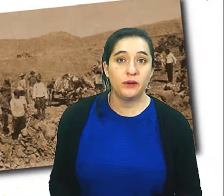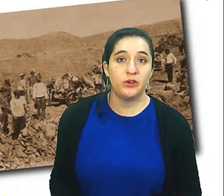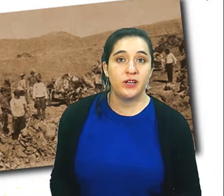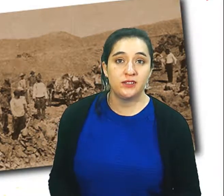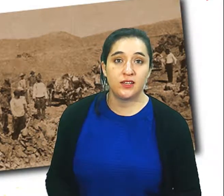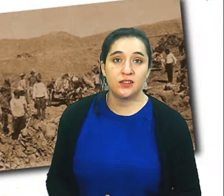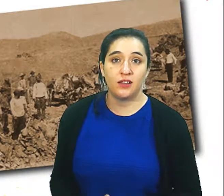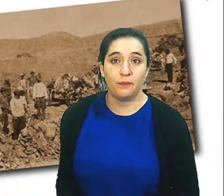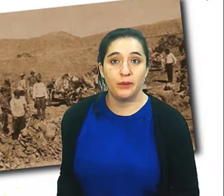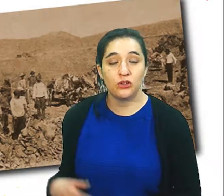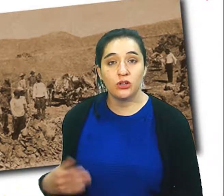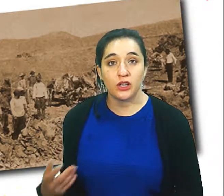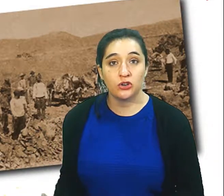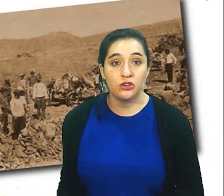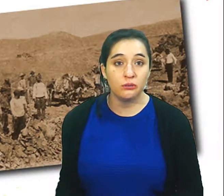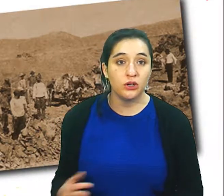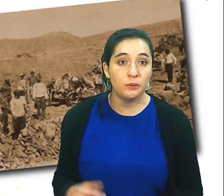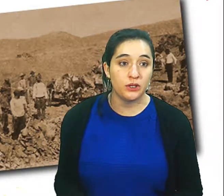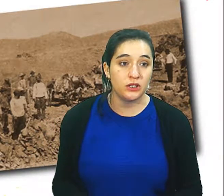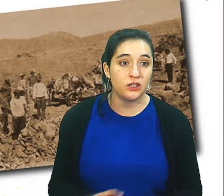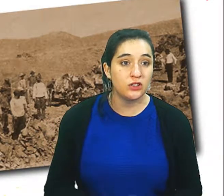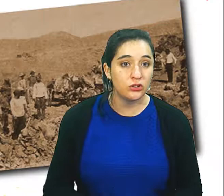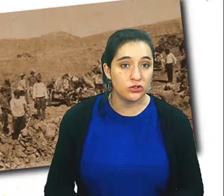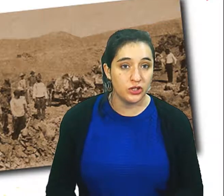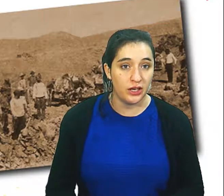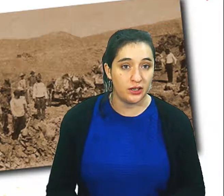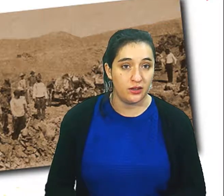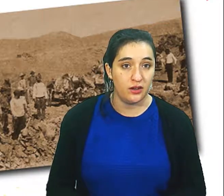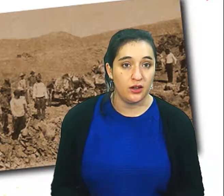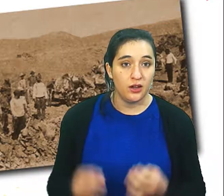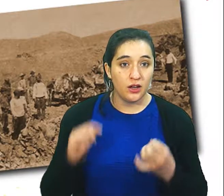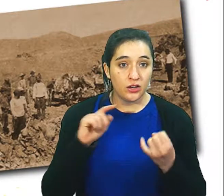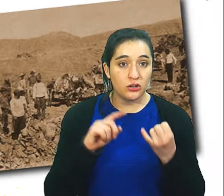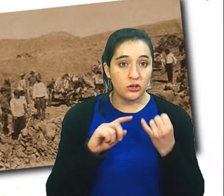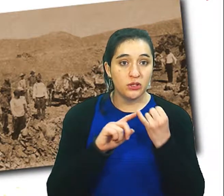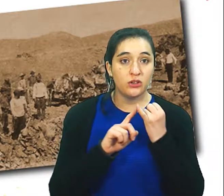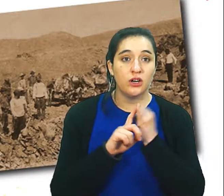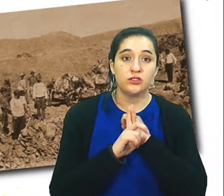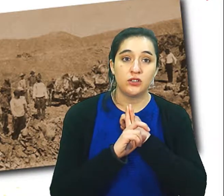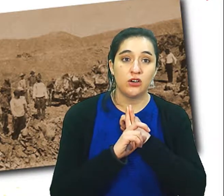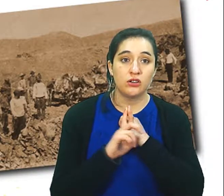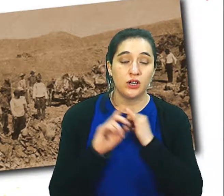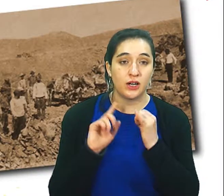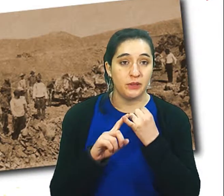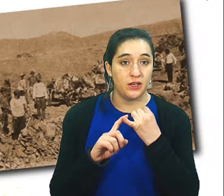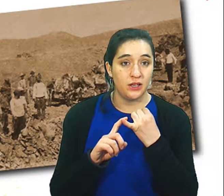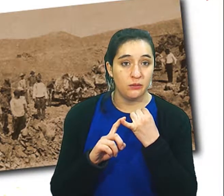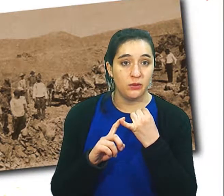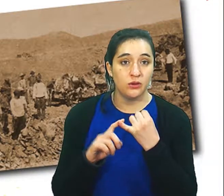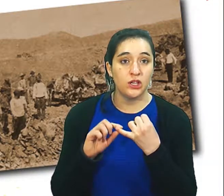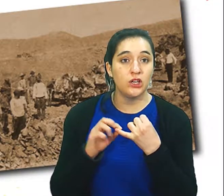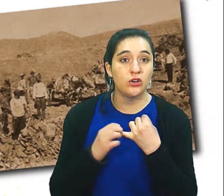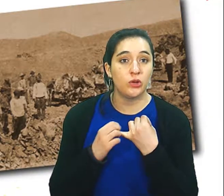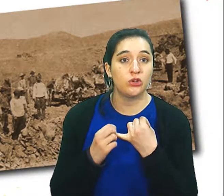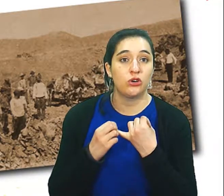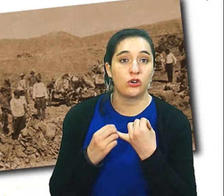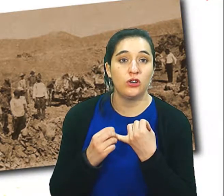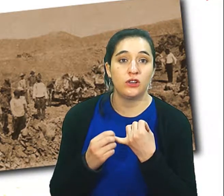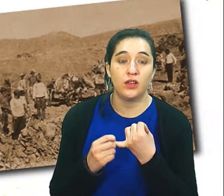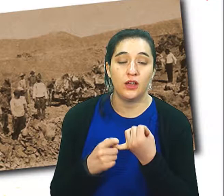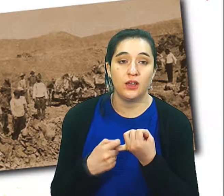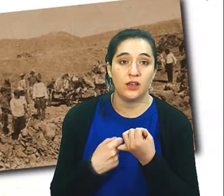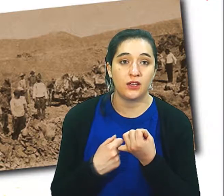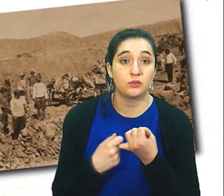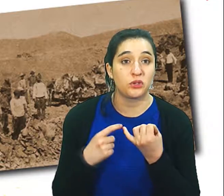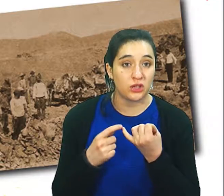lo podemos analizar desde aspectos económicos, políticos y sociales. Económicos relacionados con el capitalismo y con nuestro rol